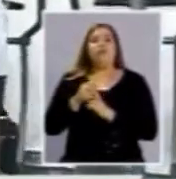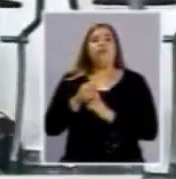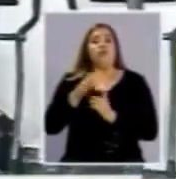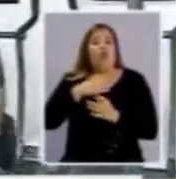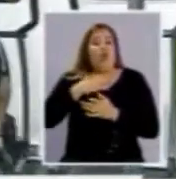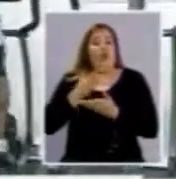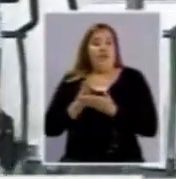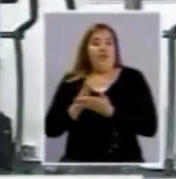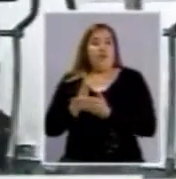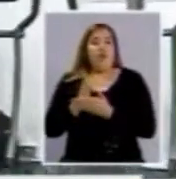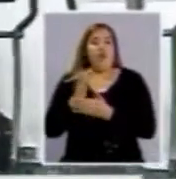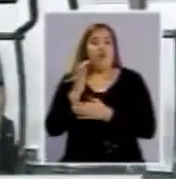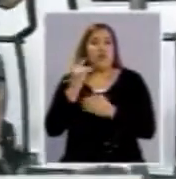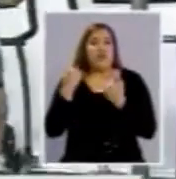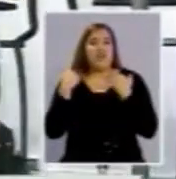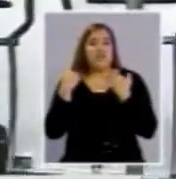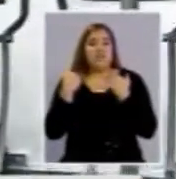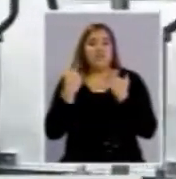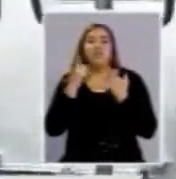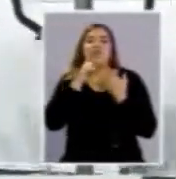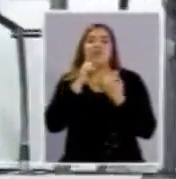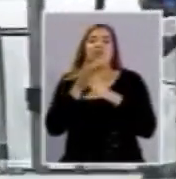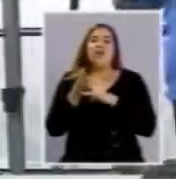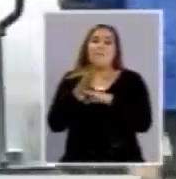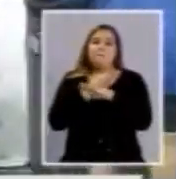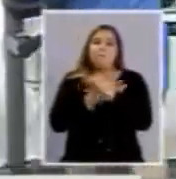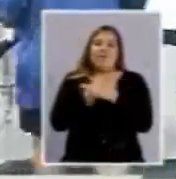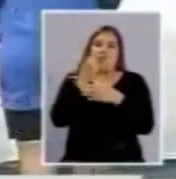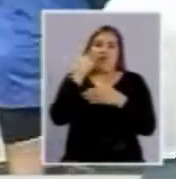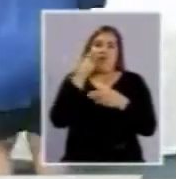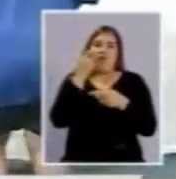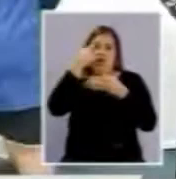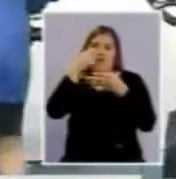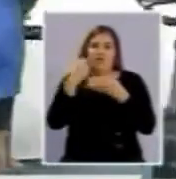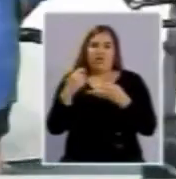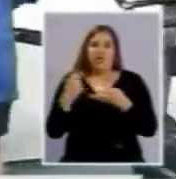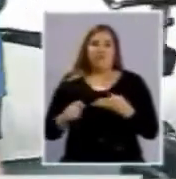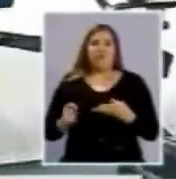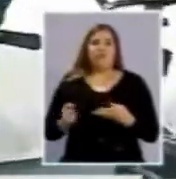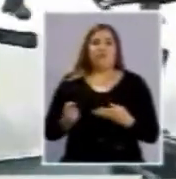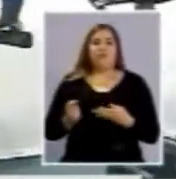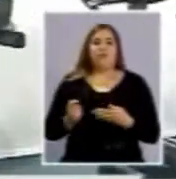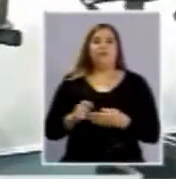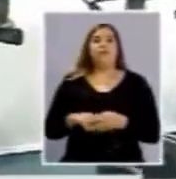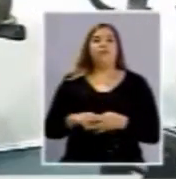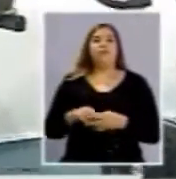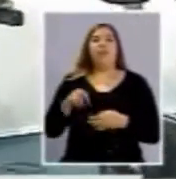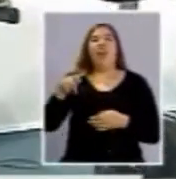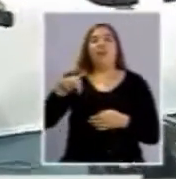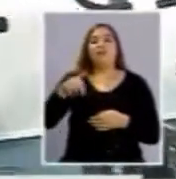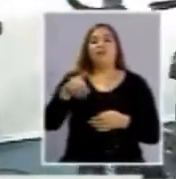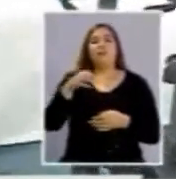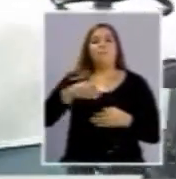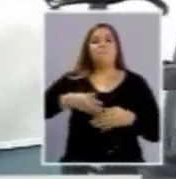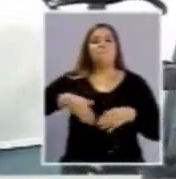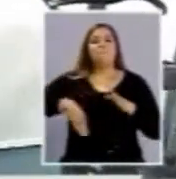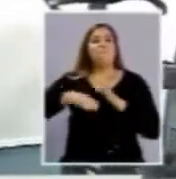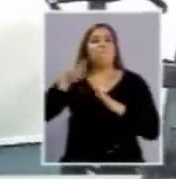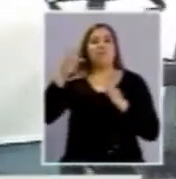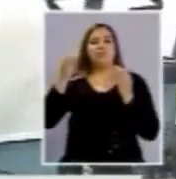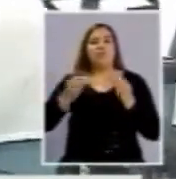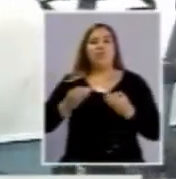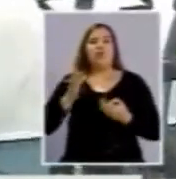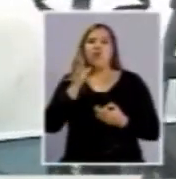iniciar un ejercicio que es vigoroso, tengo que tener un chequeo preparticipativo que se denomina. ¿Es la caminata entonces la alternativa más segura en términos de